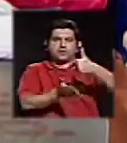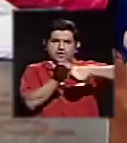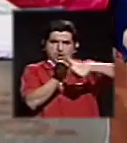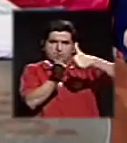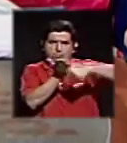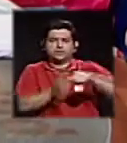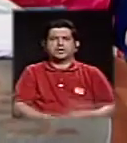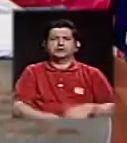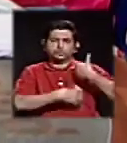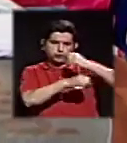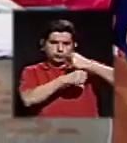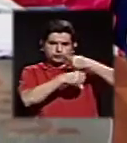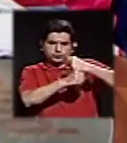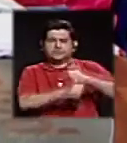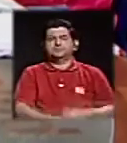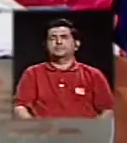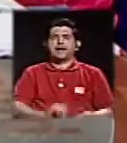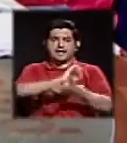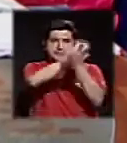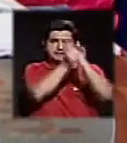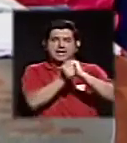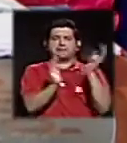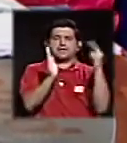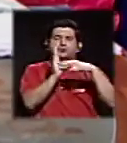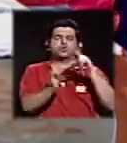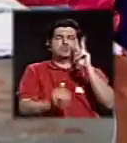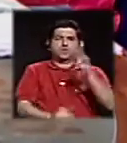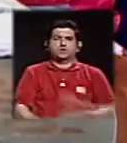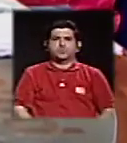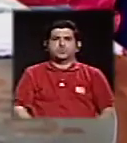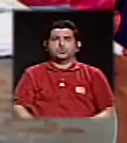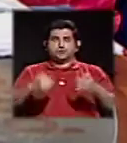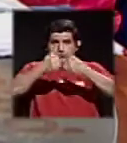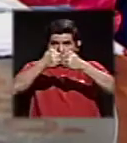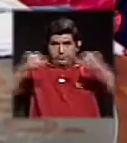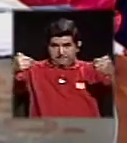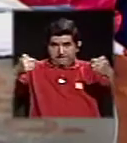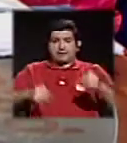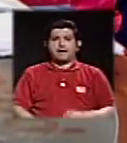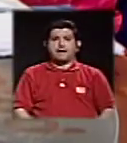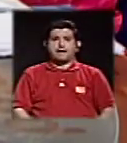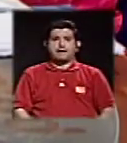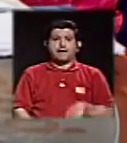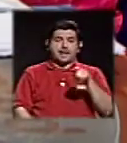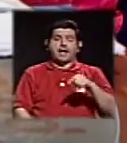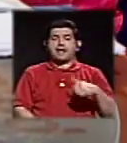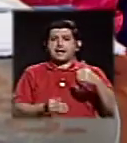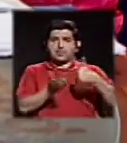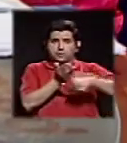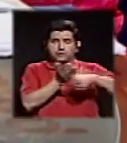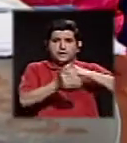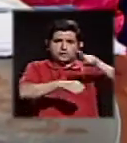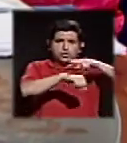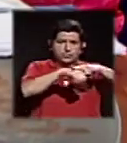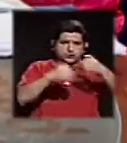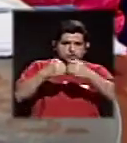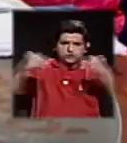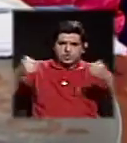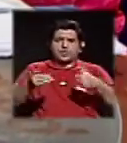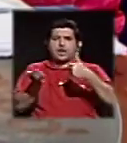municipales y se cambió en el 2002 cuando se separan en verdad de las nacionales pero quedó